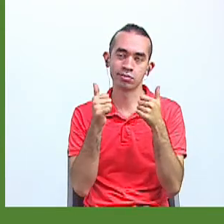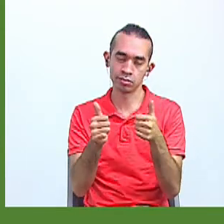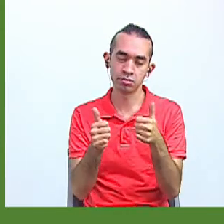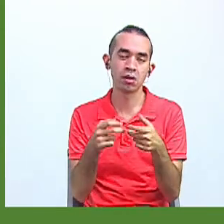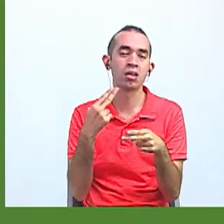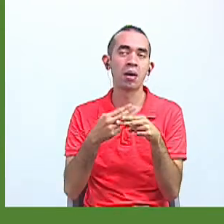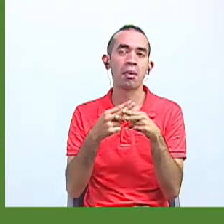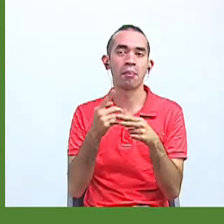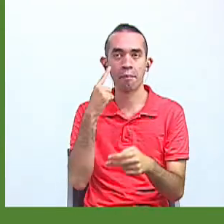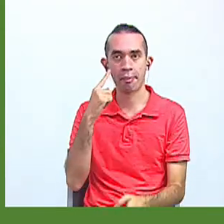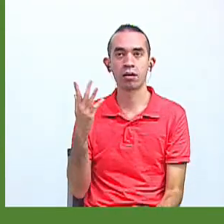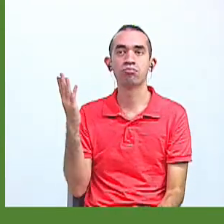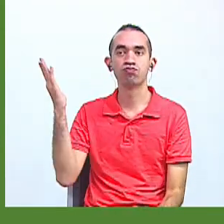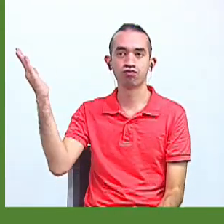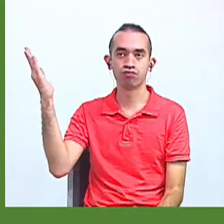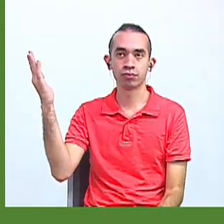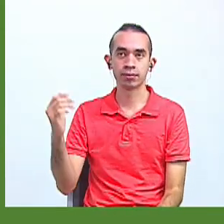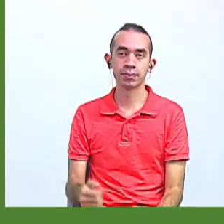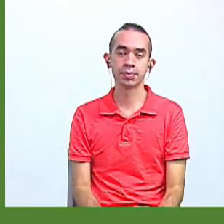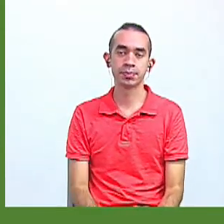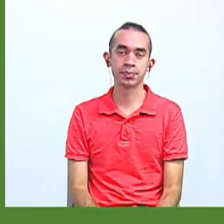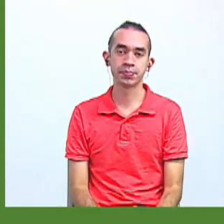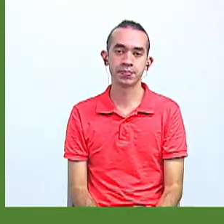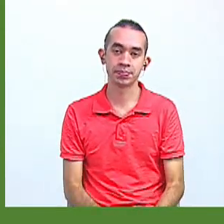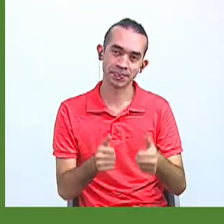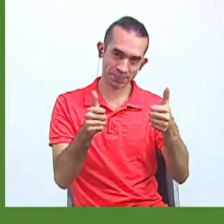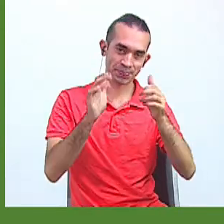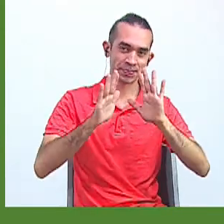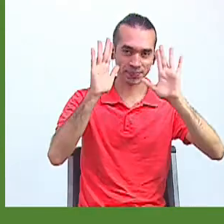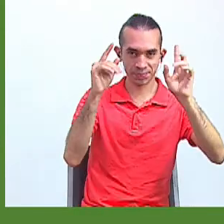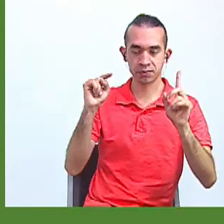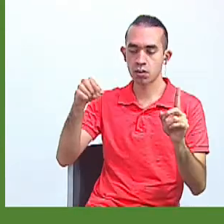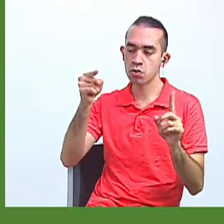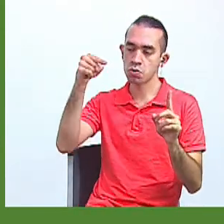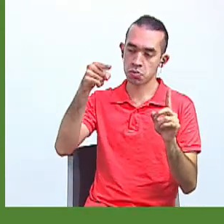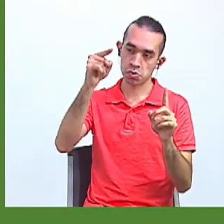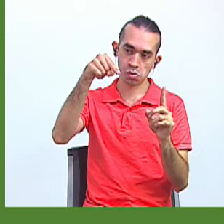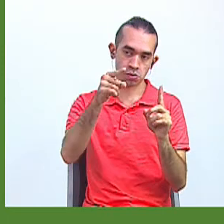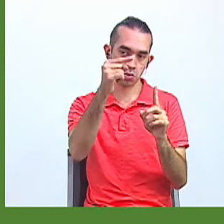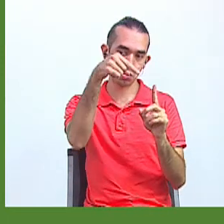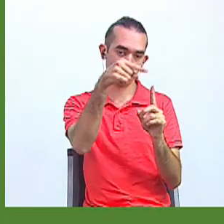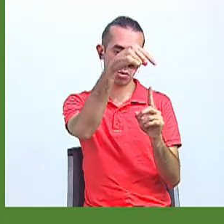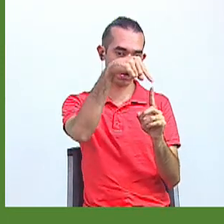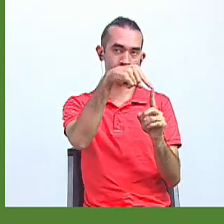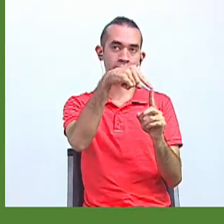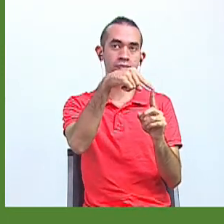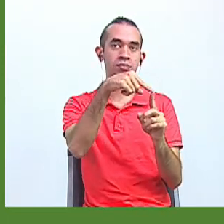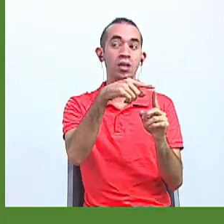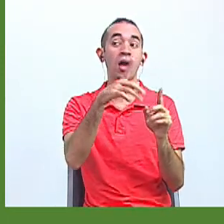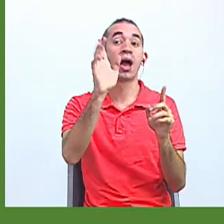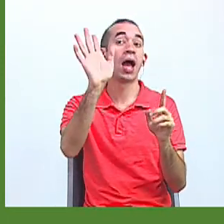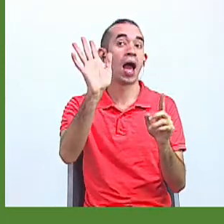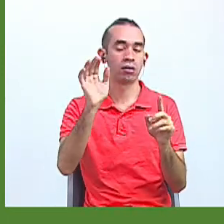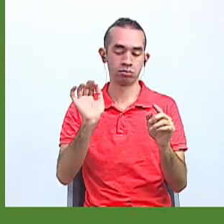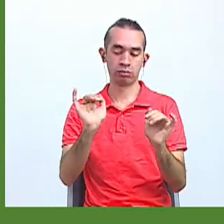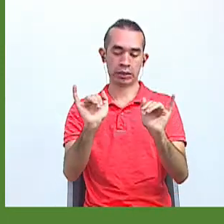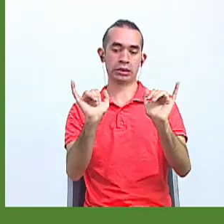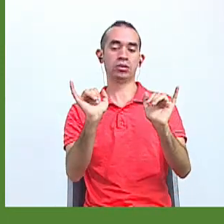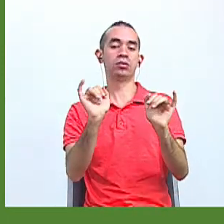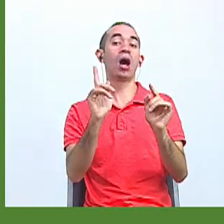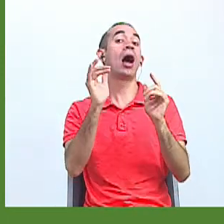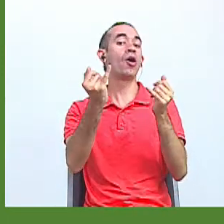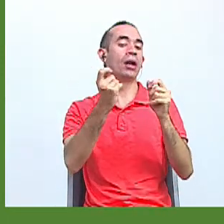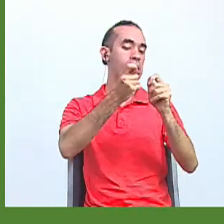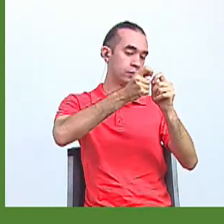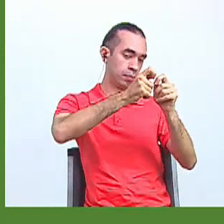se llama trayectoria. Excelente. ¿Cómo se llama cuando medimos esa trayectoria?